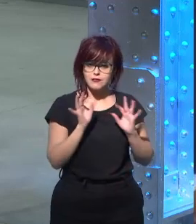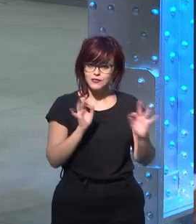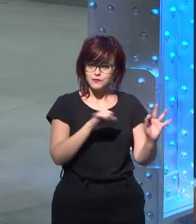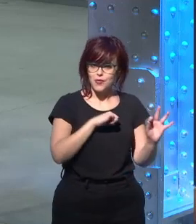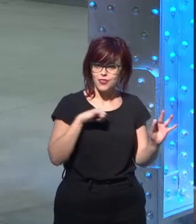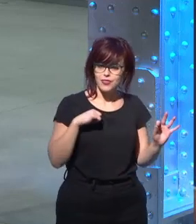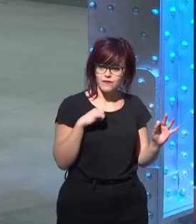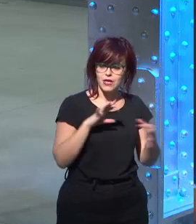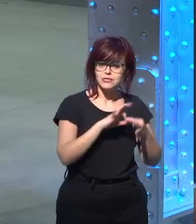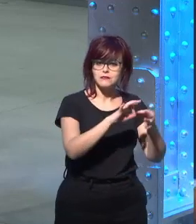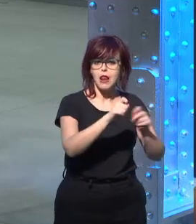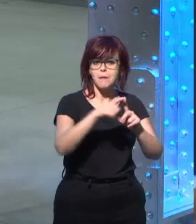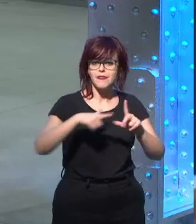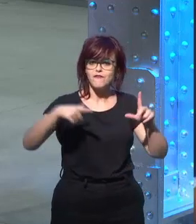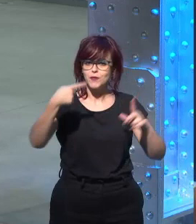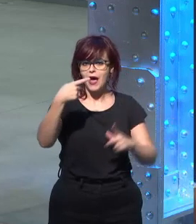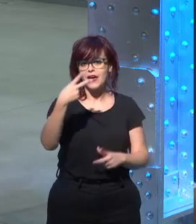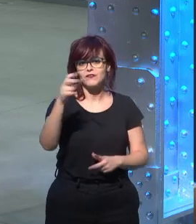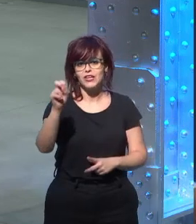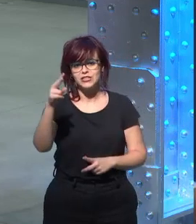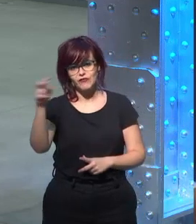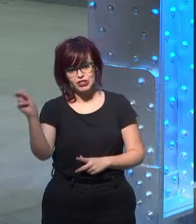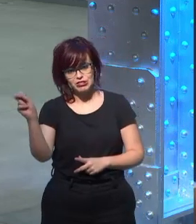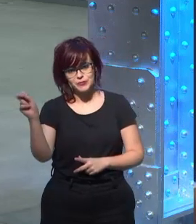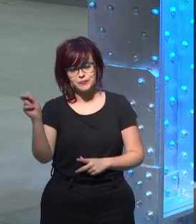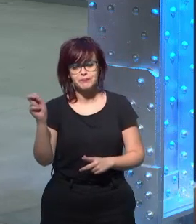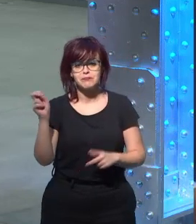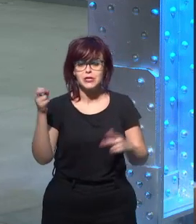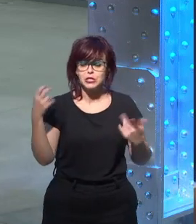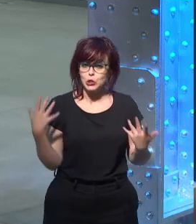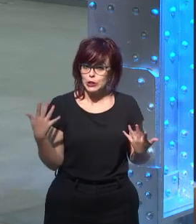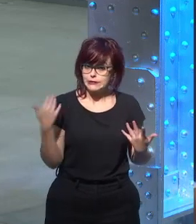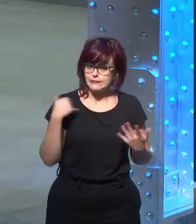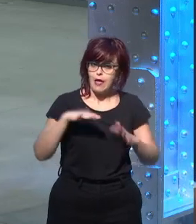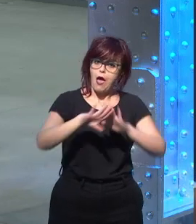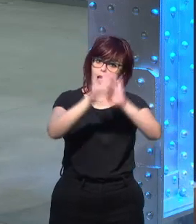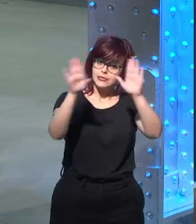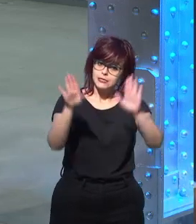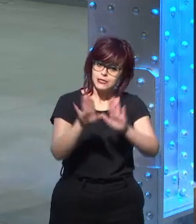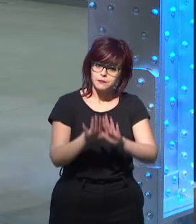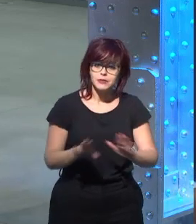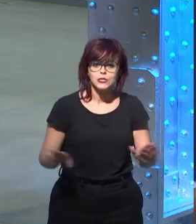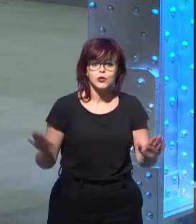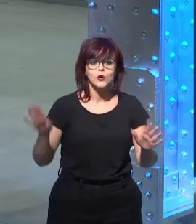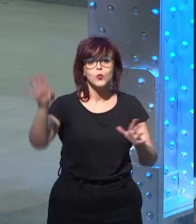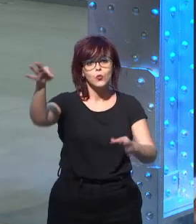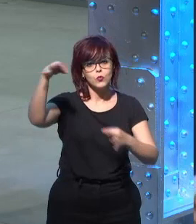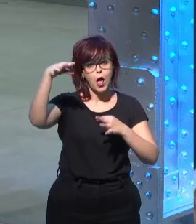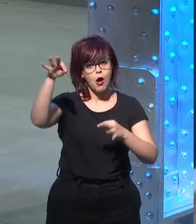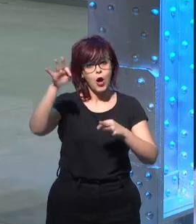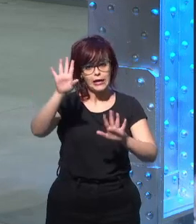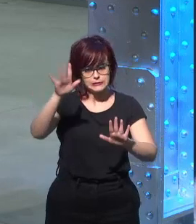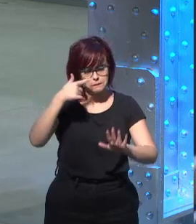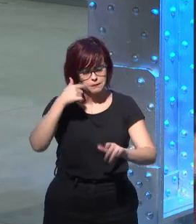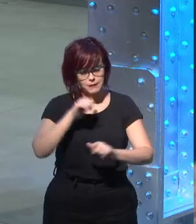específicas de la plataforma G2020. Y termino con una hoja que tengo que